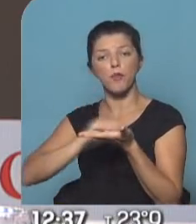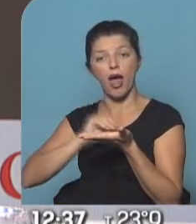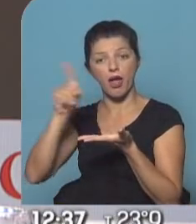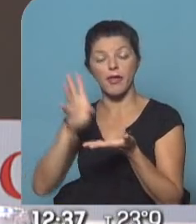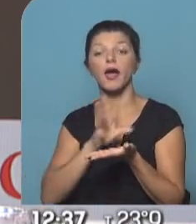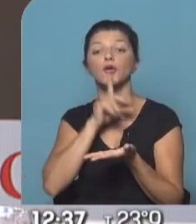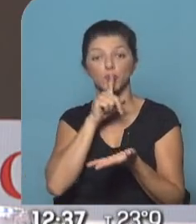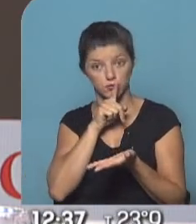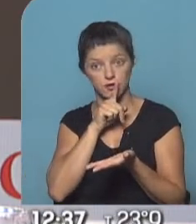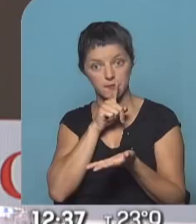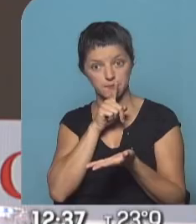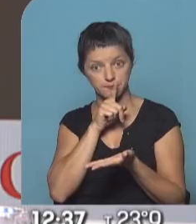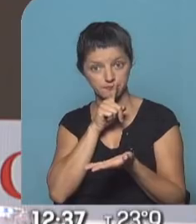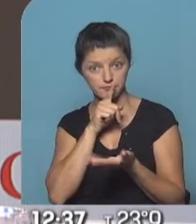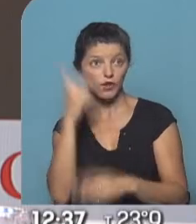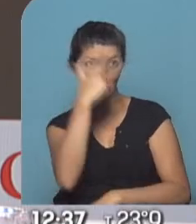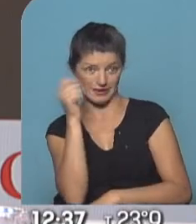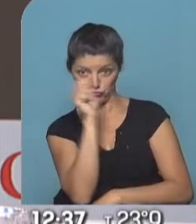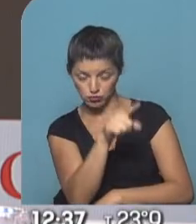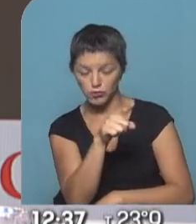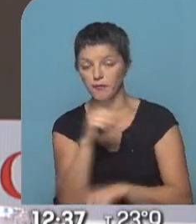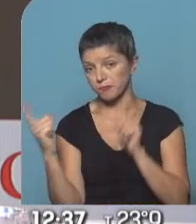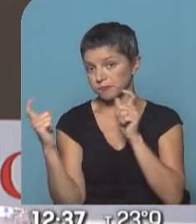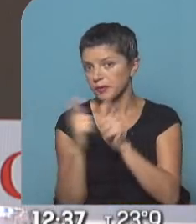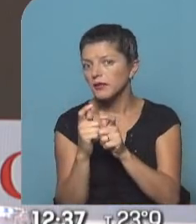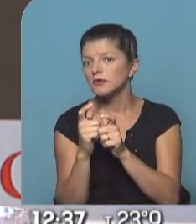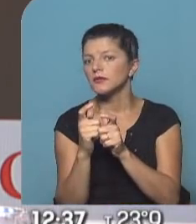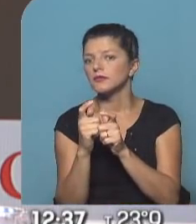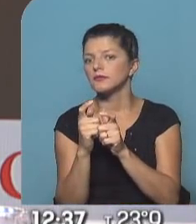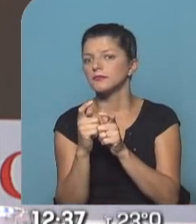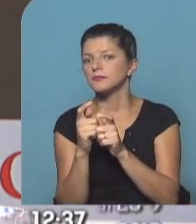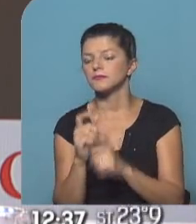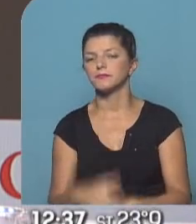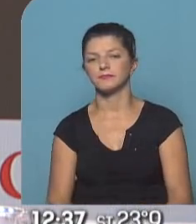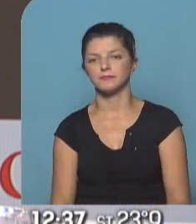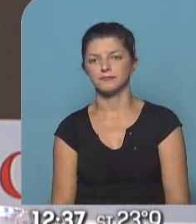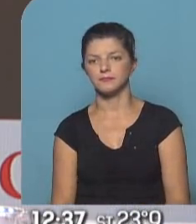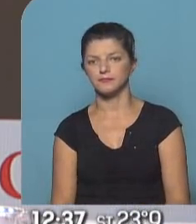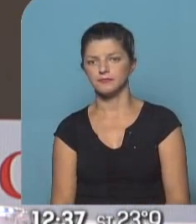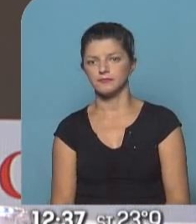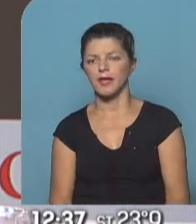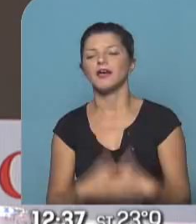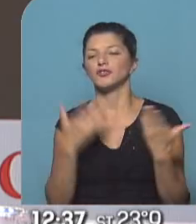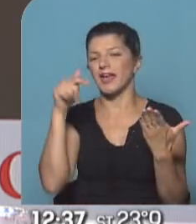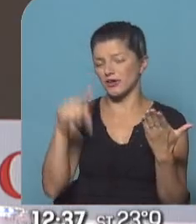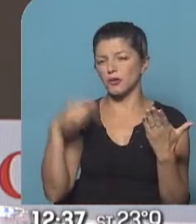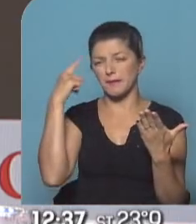Trump en Nueva York. Bueno, en ese caso entonces esto de la colusión no es una idea